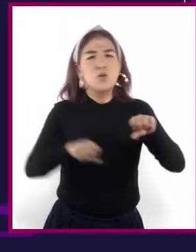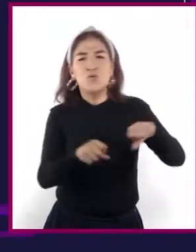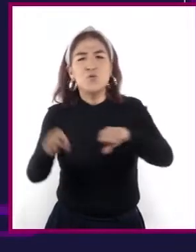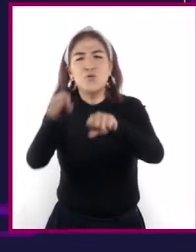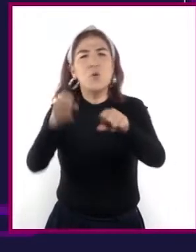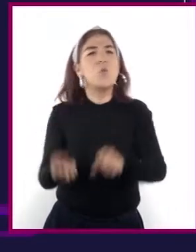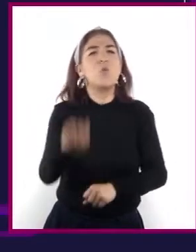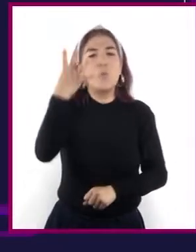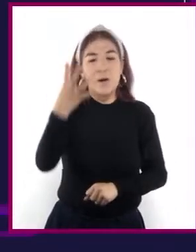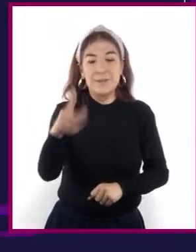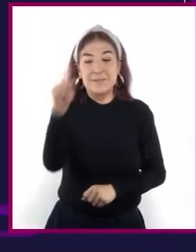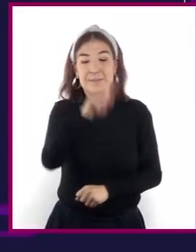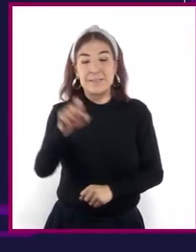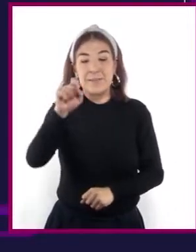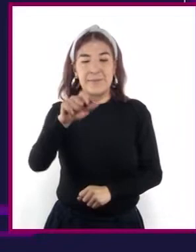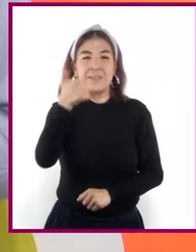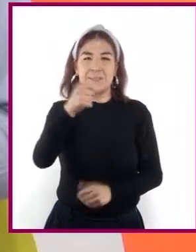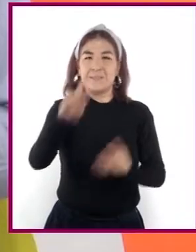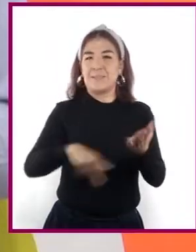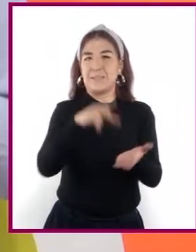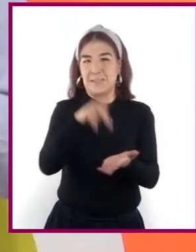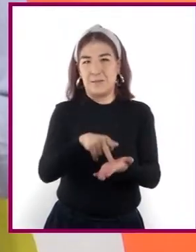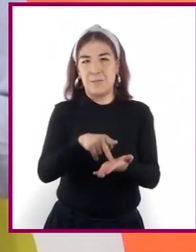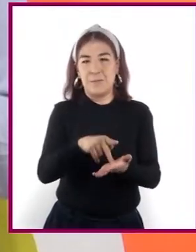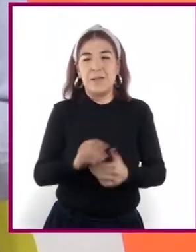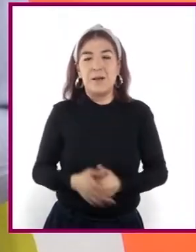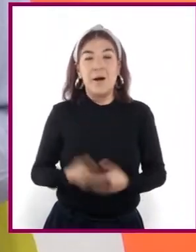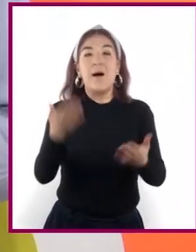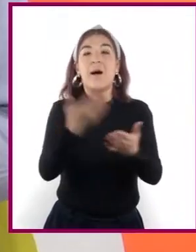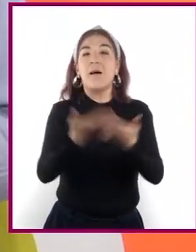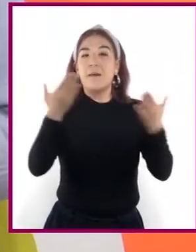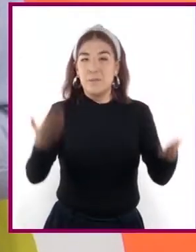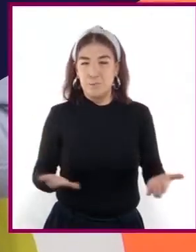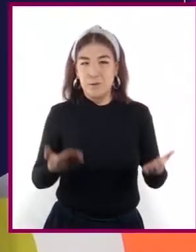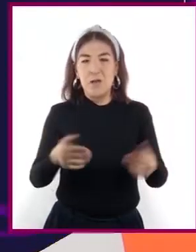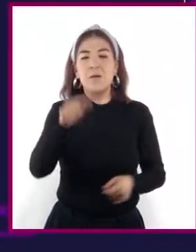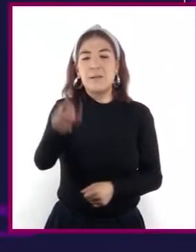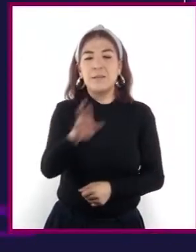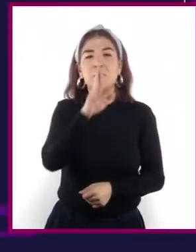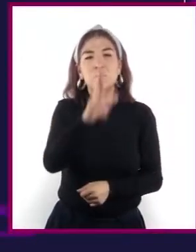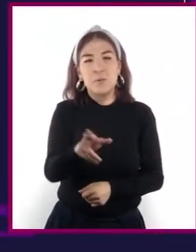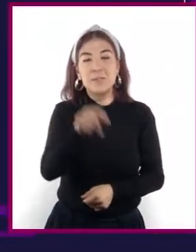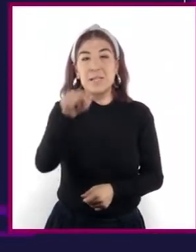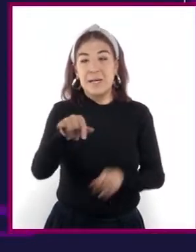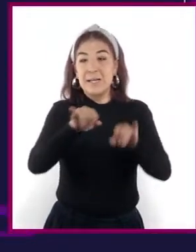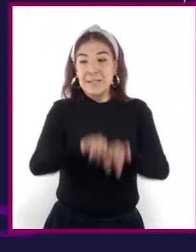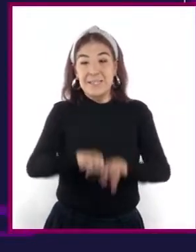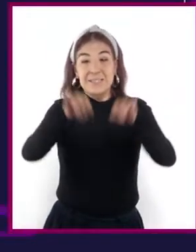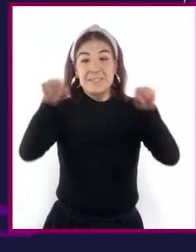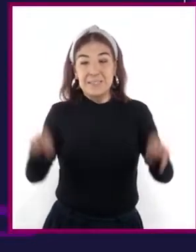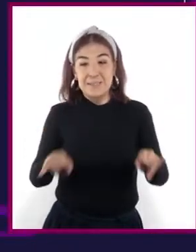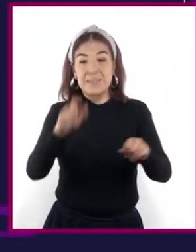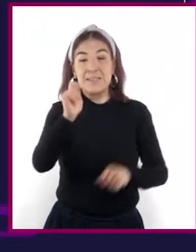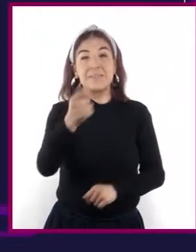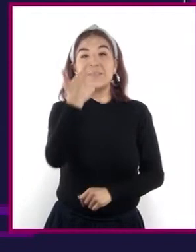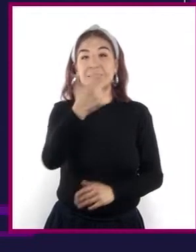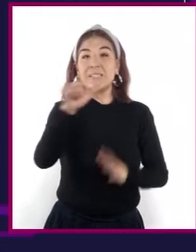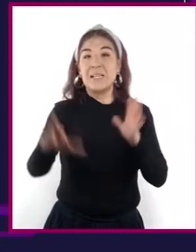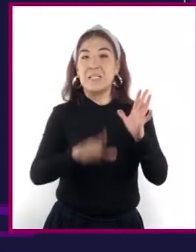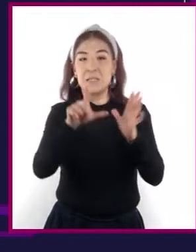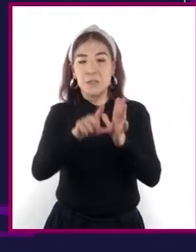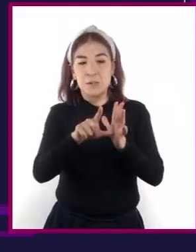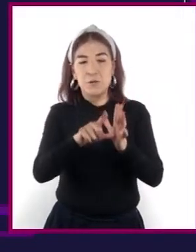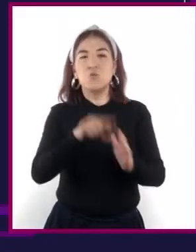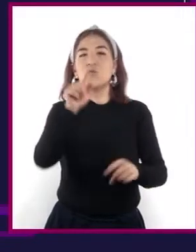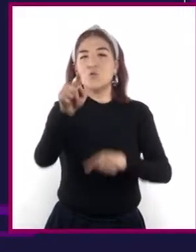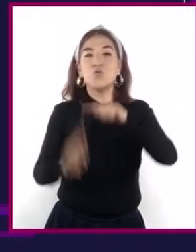recorrerán 126 kilómetros. Ahora, para obtener la distancia correspondiente a 7 litros, se